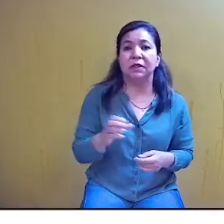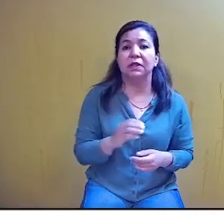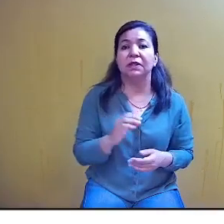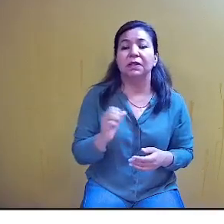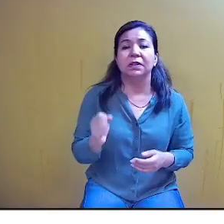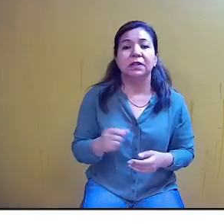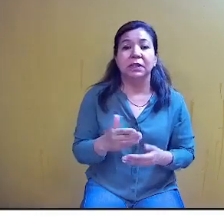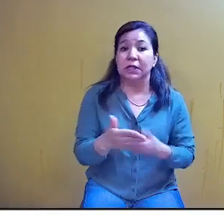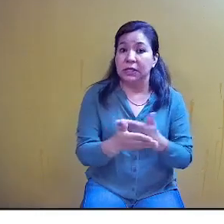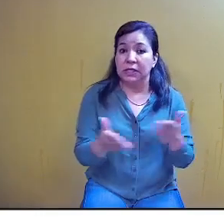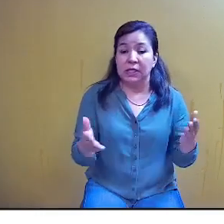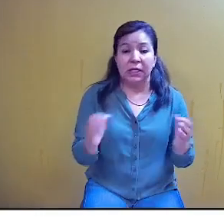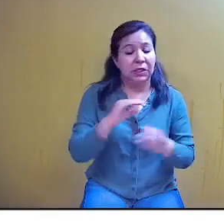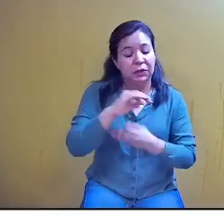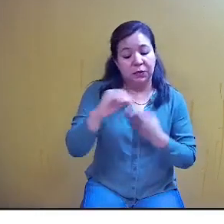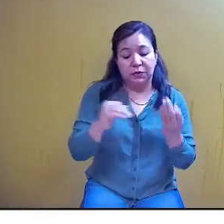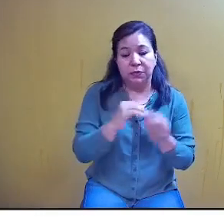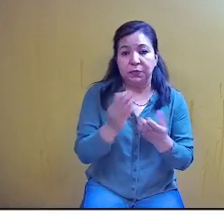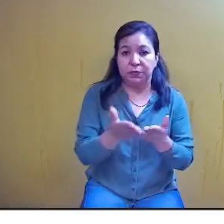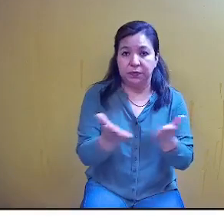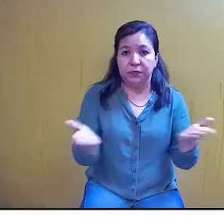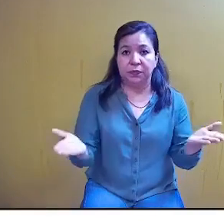presidenta, magistrada, magistrado.